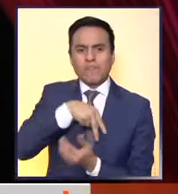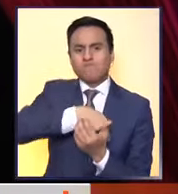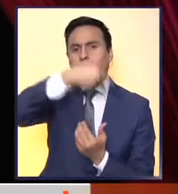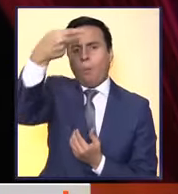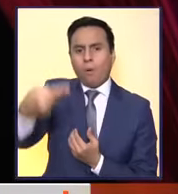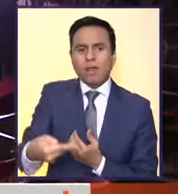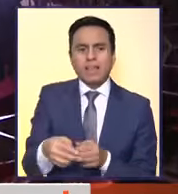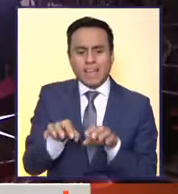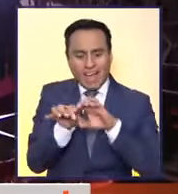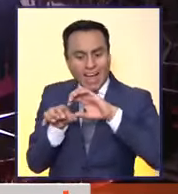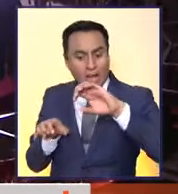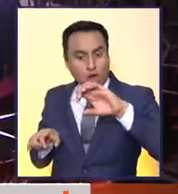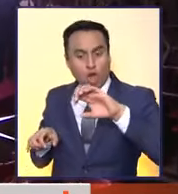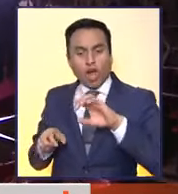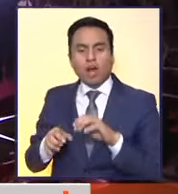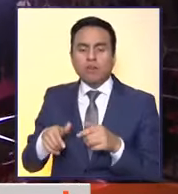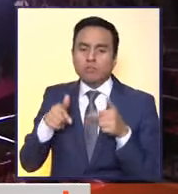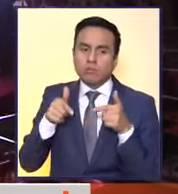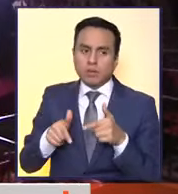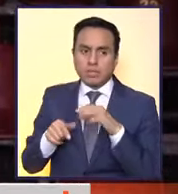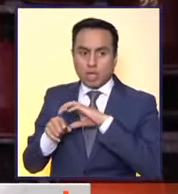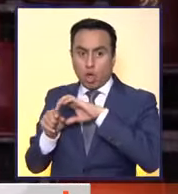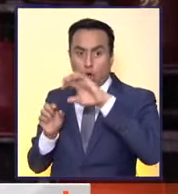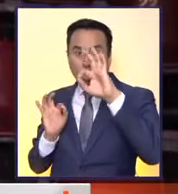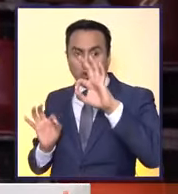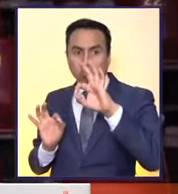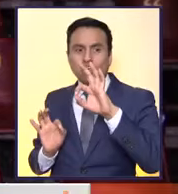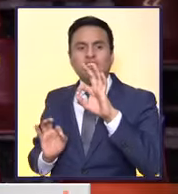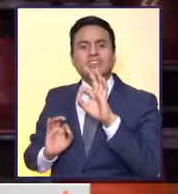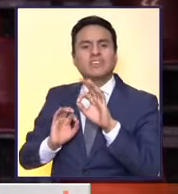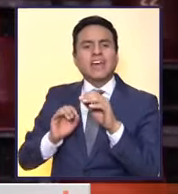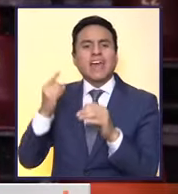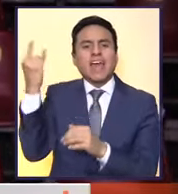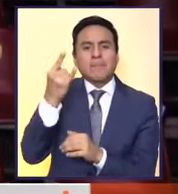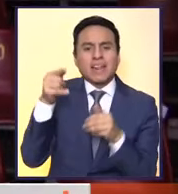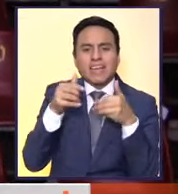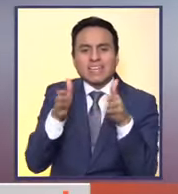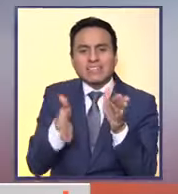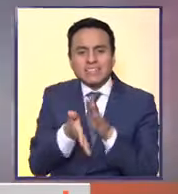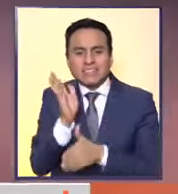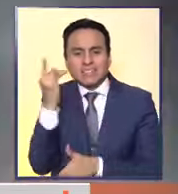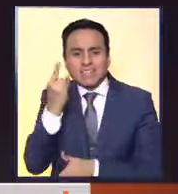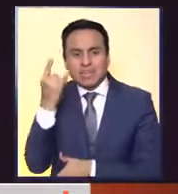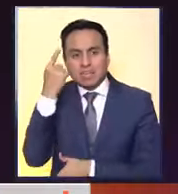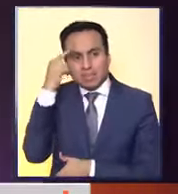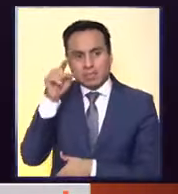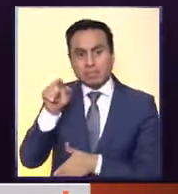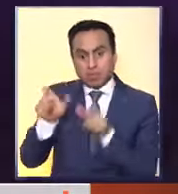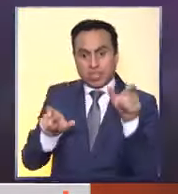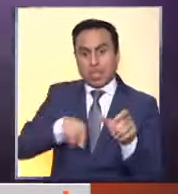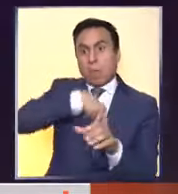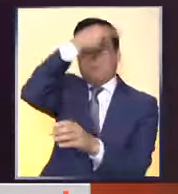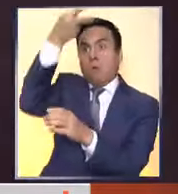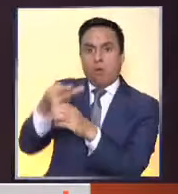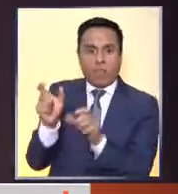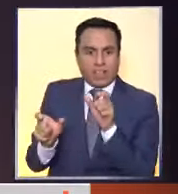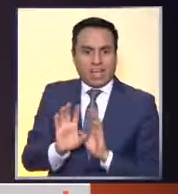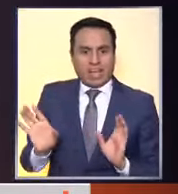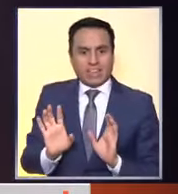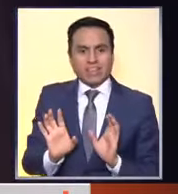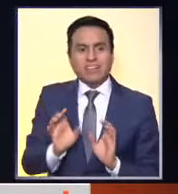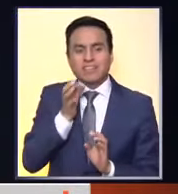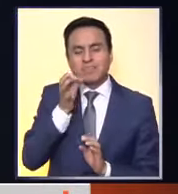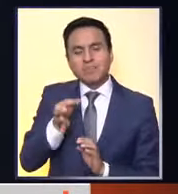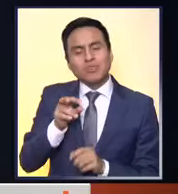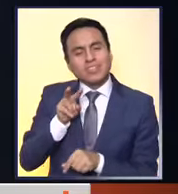de lanzamiento afortunadamente apuntaba justo a una salida de emergencia, por eso el hombre bala no cayó sobre el público. Según lo que cuentan